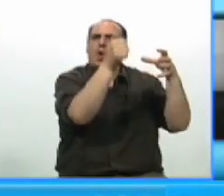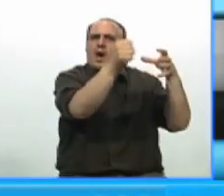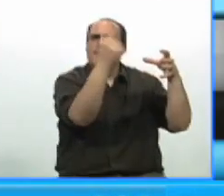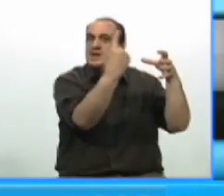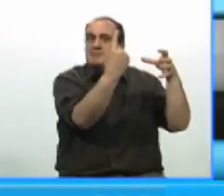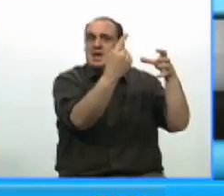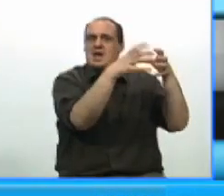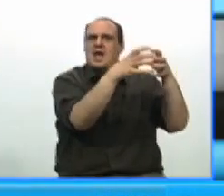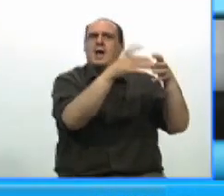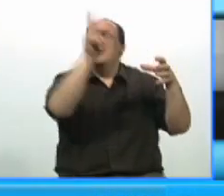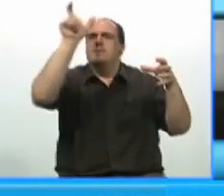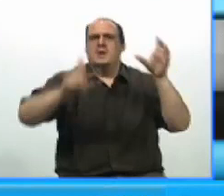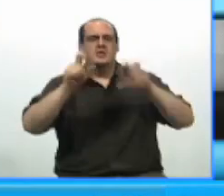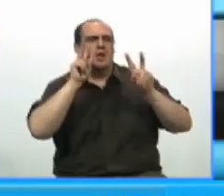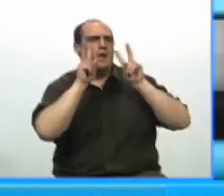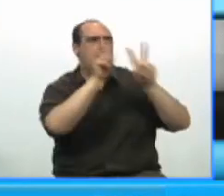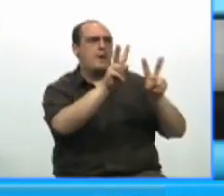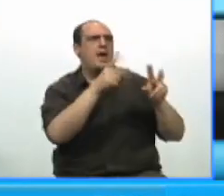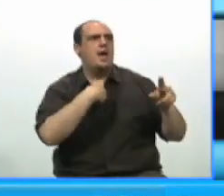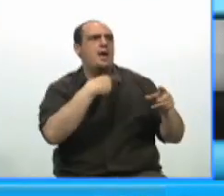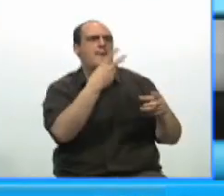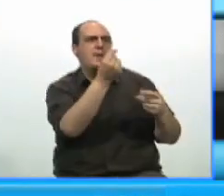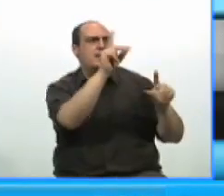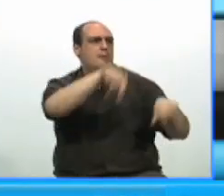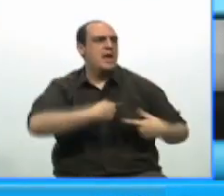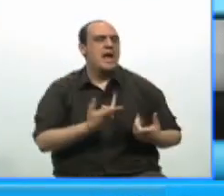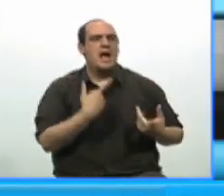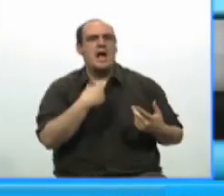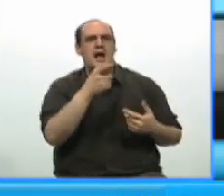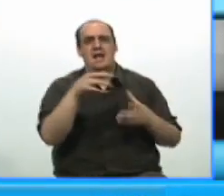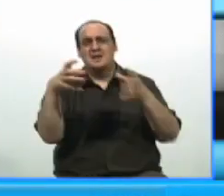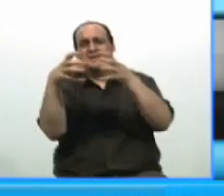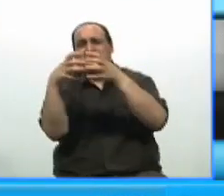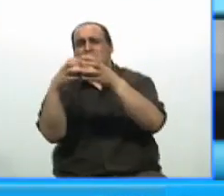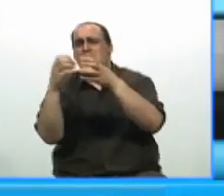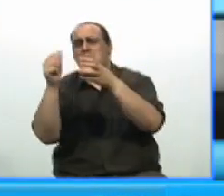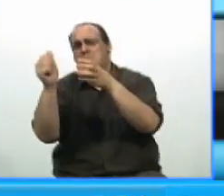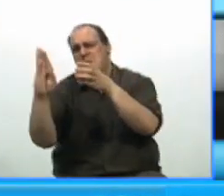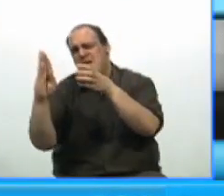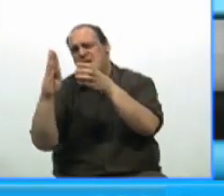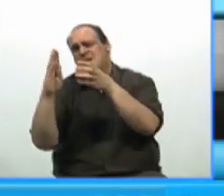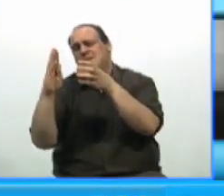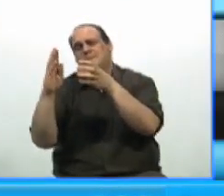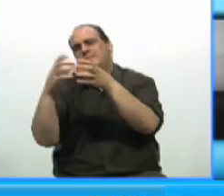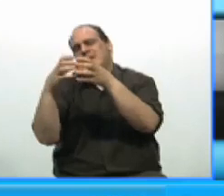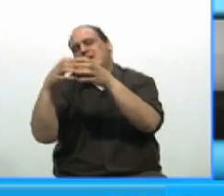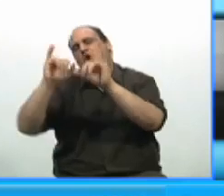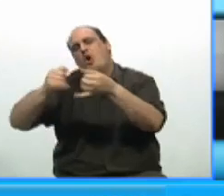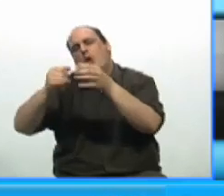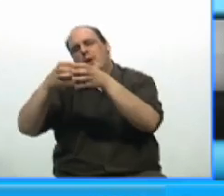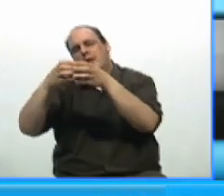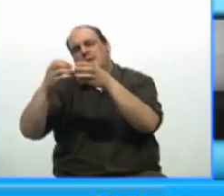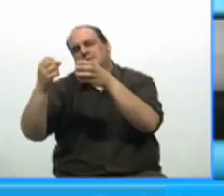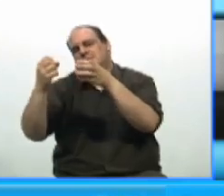lo que vende, es lo que está a la vista. Las divisiones inferiores son un nexo